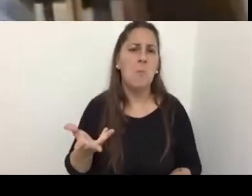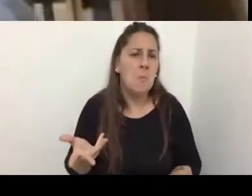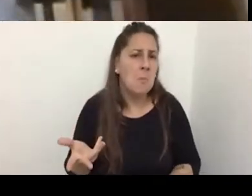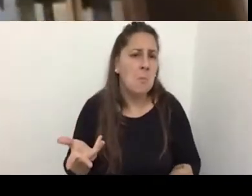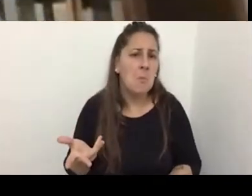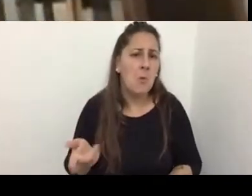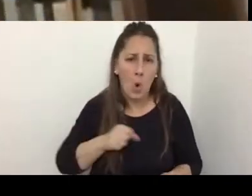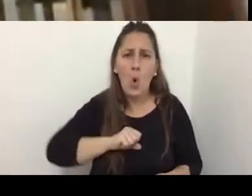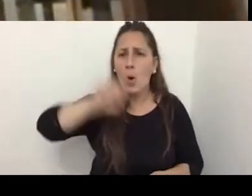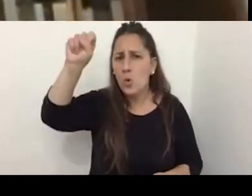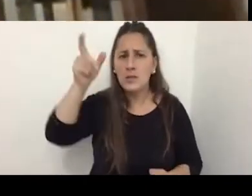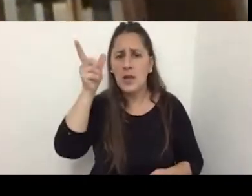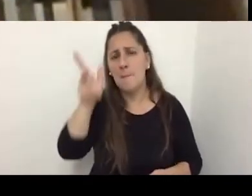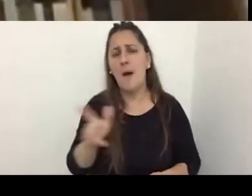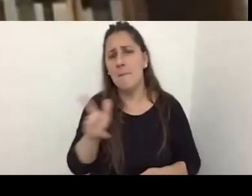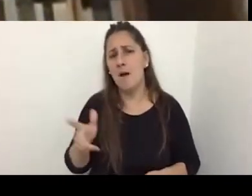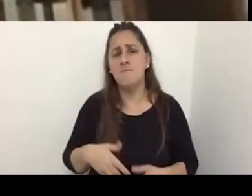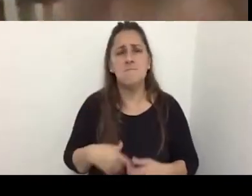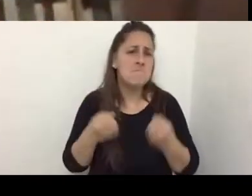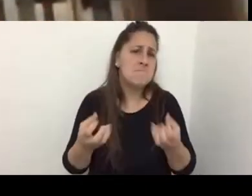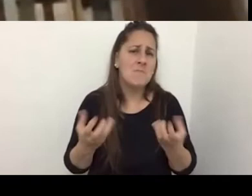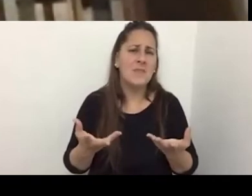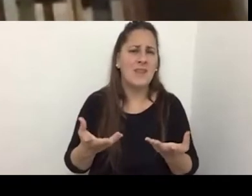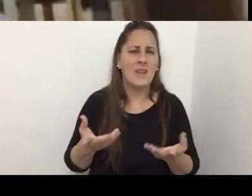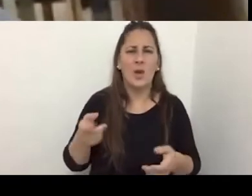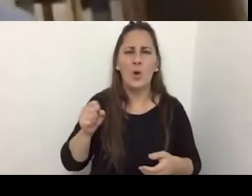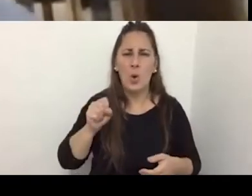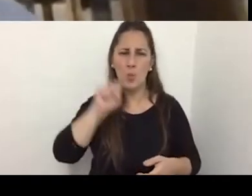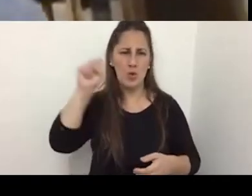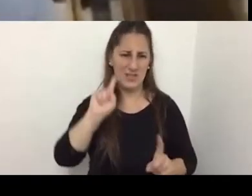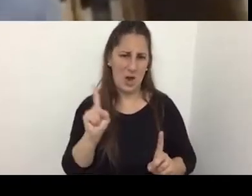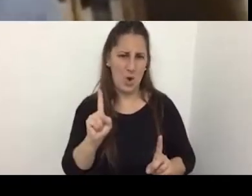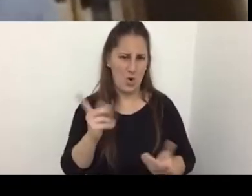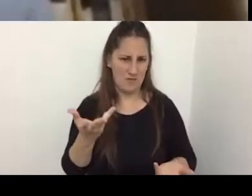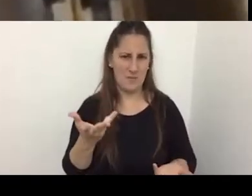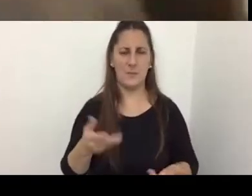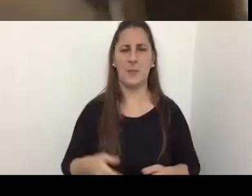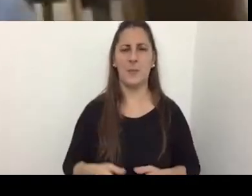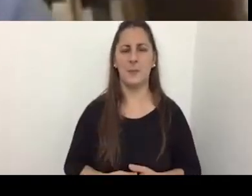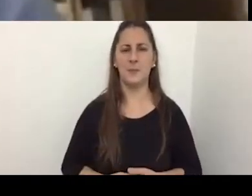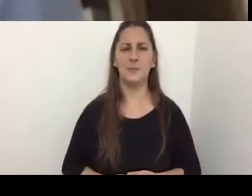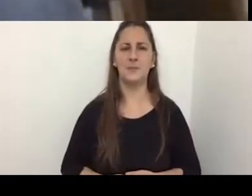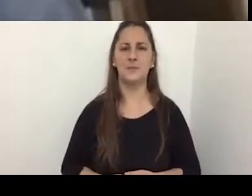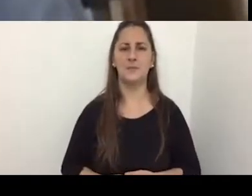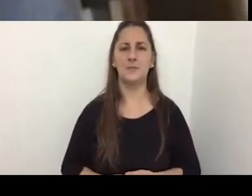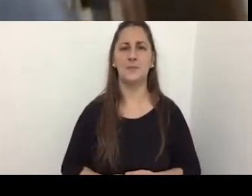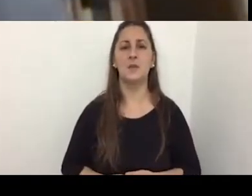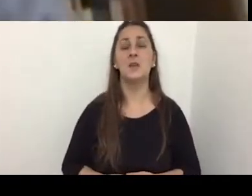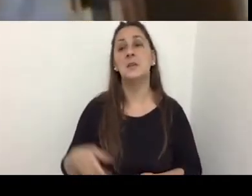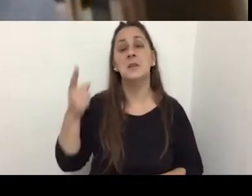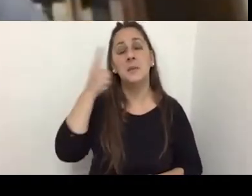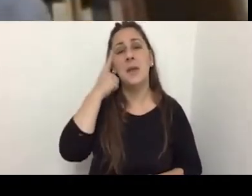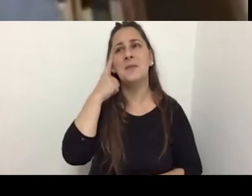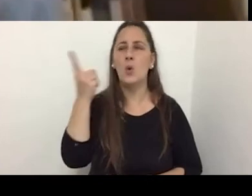soy Gardel. Y creo que ni él ni comunista, y mejor que no me escuchen cantar. Así que, digamos, lo que está viendo es tiene